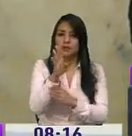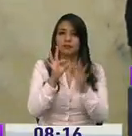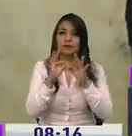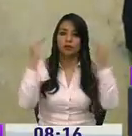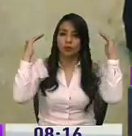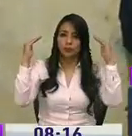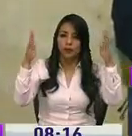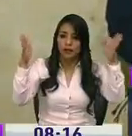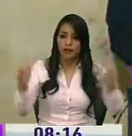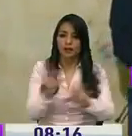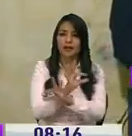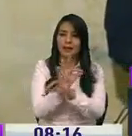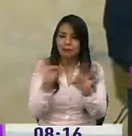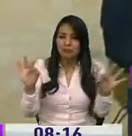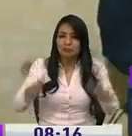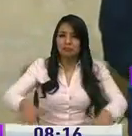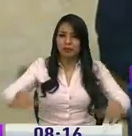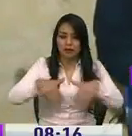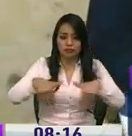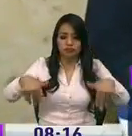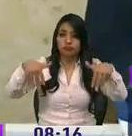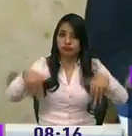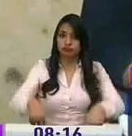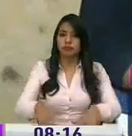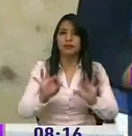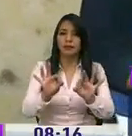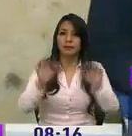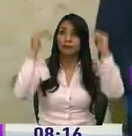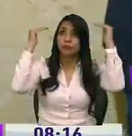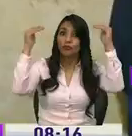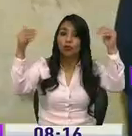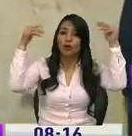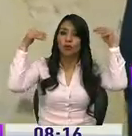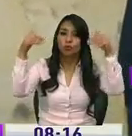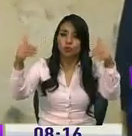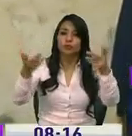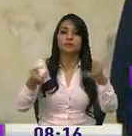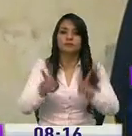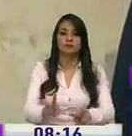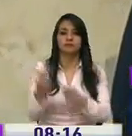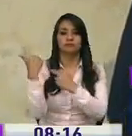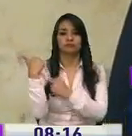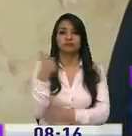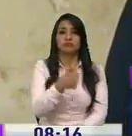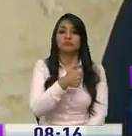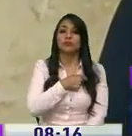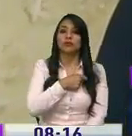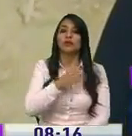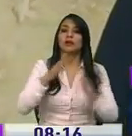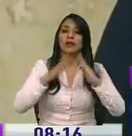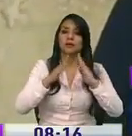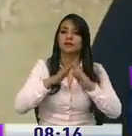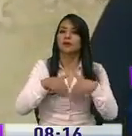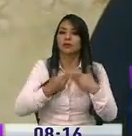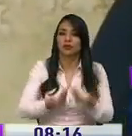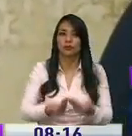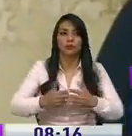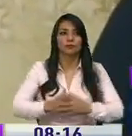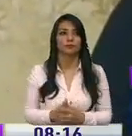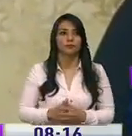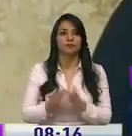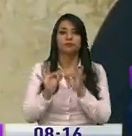limpias mantener los sistemas de drenaje limpios y que también existe una responsabilidad por parte de los propietarios en hacer como mencionamos el